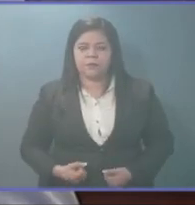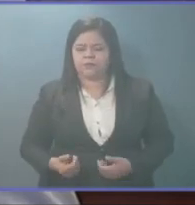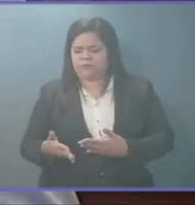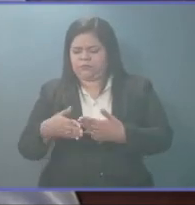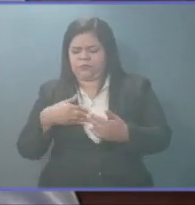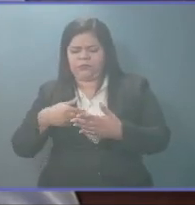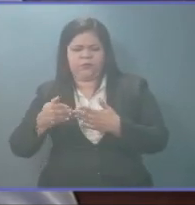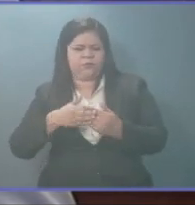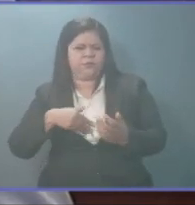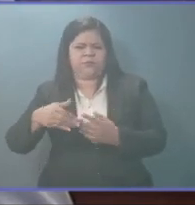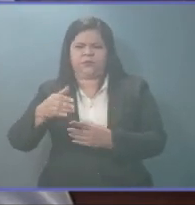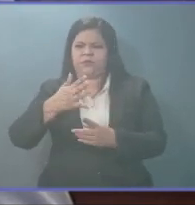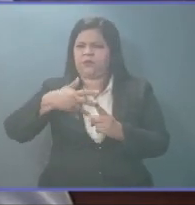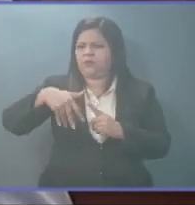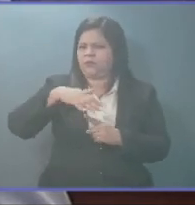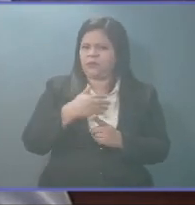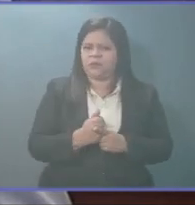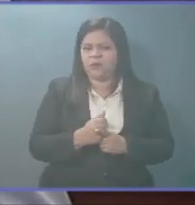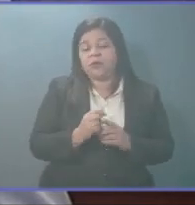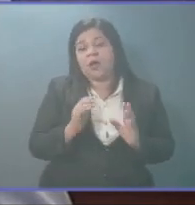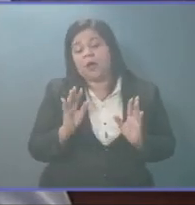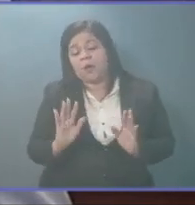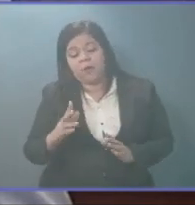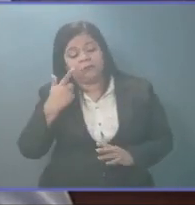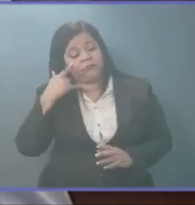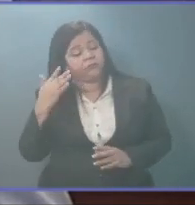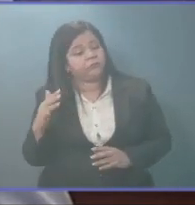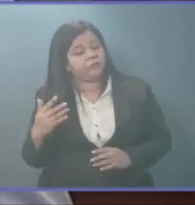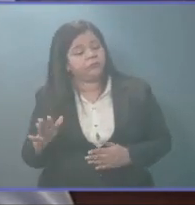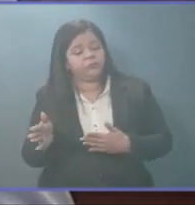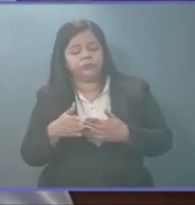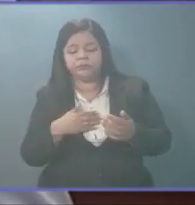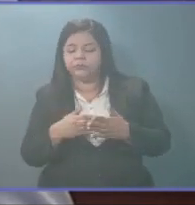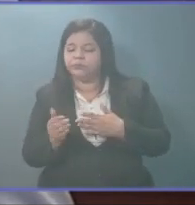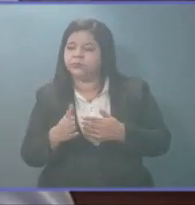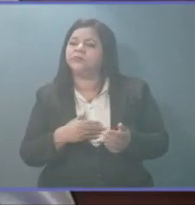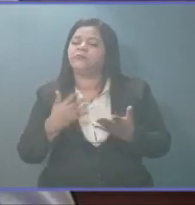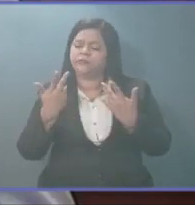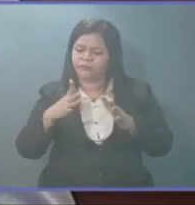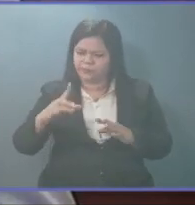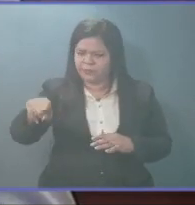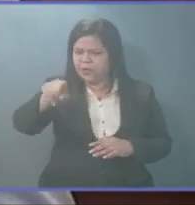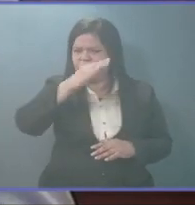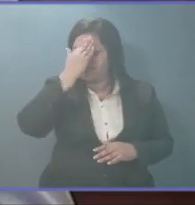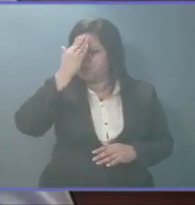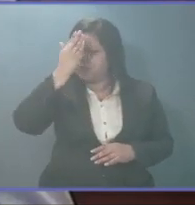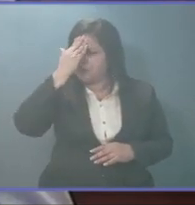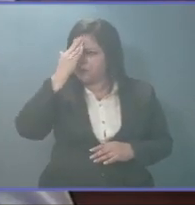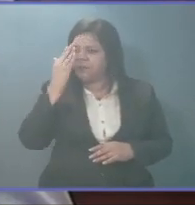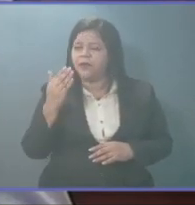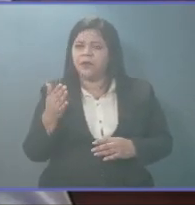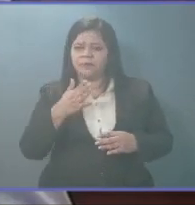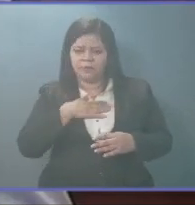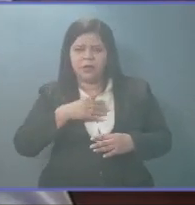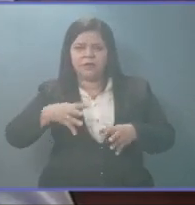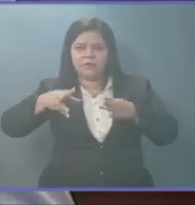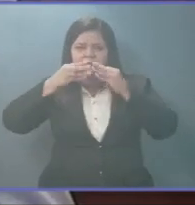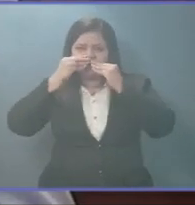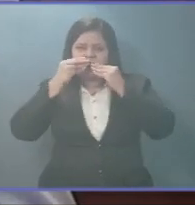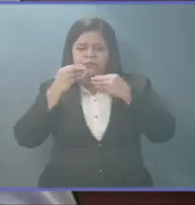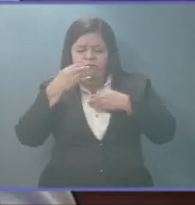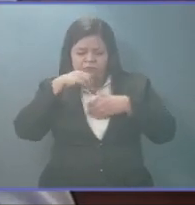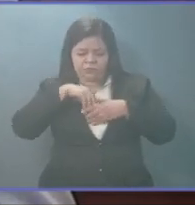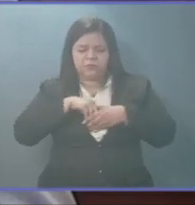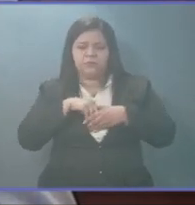importar las condiciones o los riesgos que esto implique. Para nadie es un secreto que contraje COVID-19 y que soy